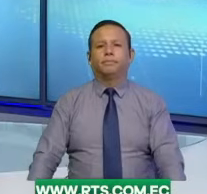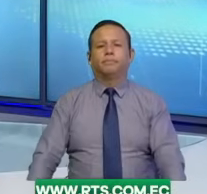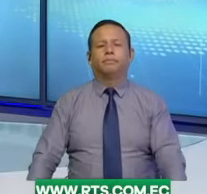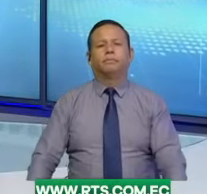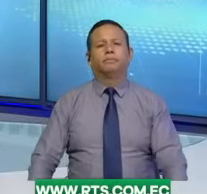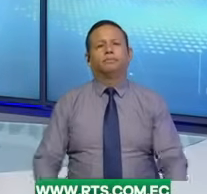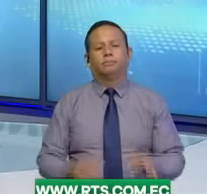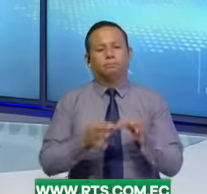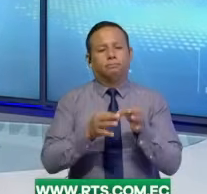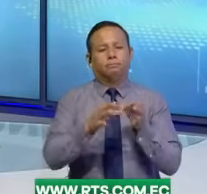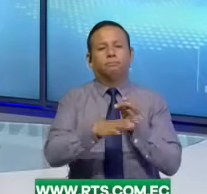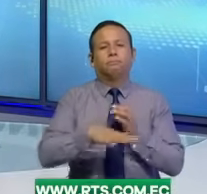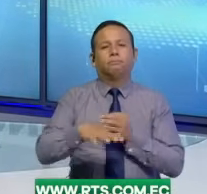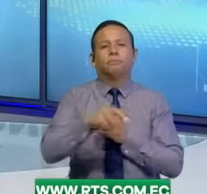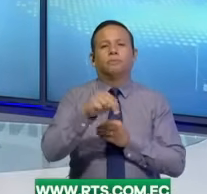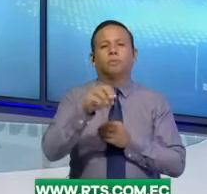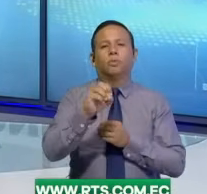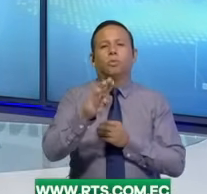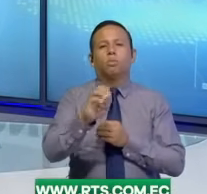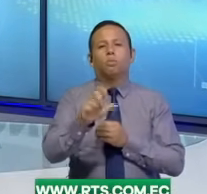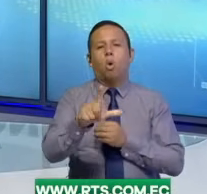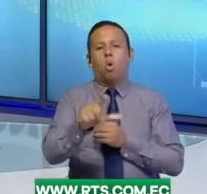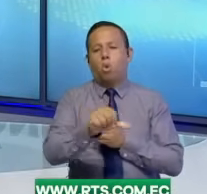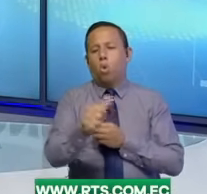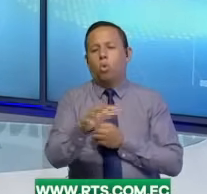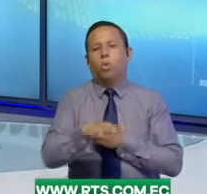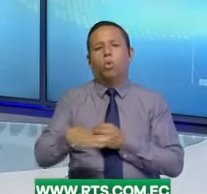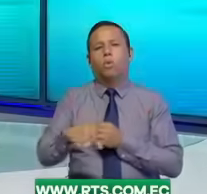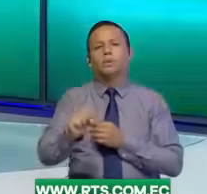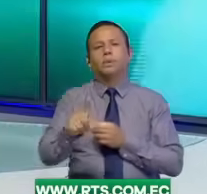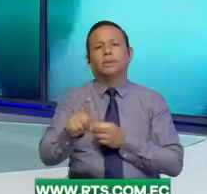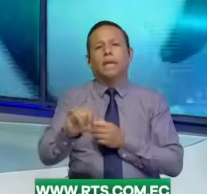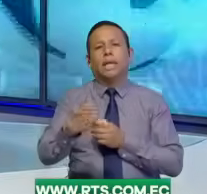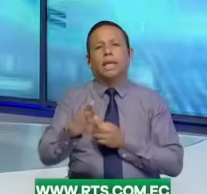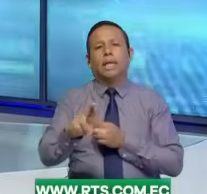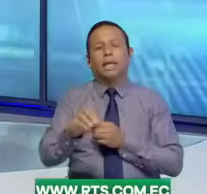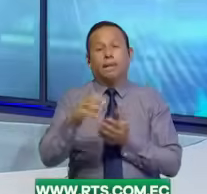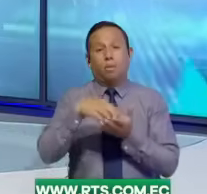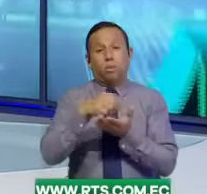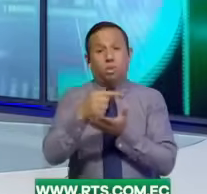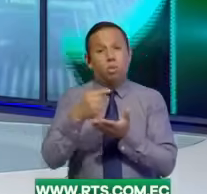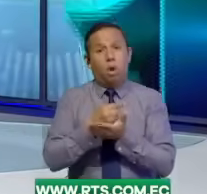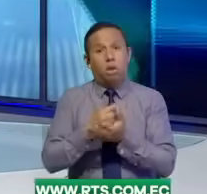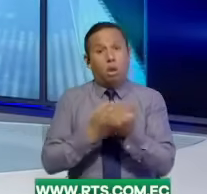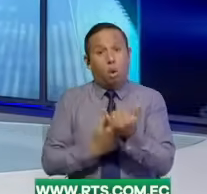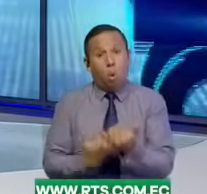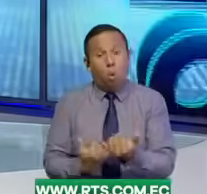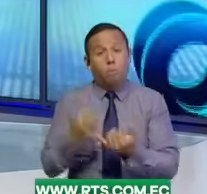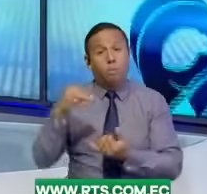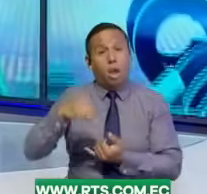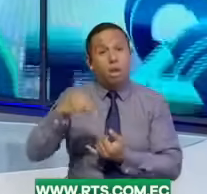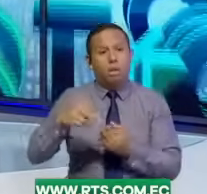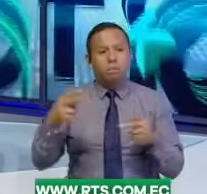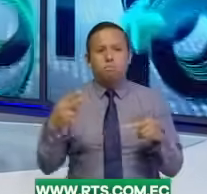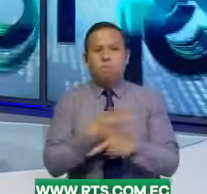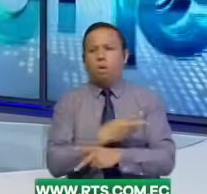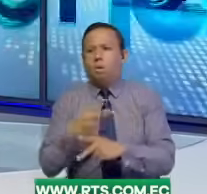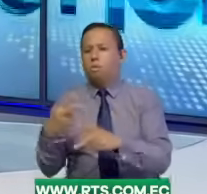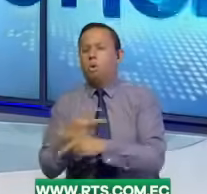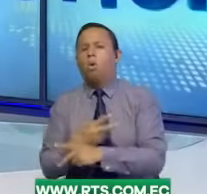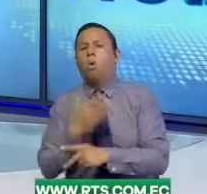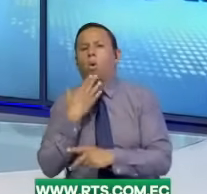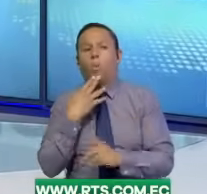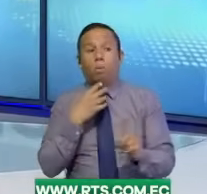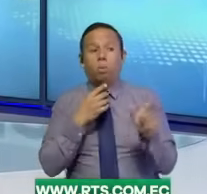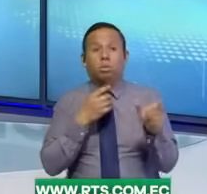En Novol y en la vía a Salitre, en la provincia de Guayas, se registraron 2 hechos violentos este martes. En uno de los casos, asesinaron a